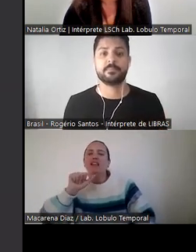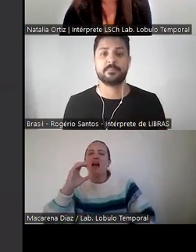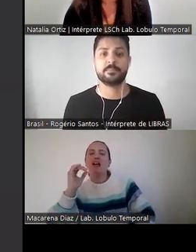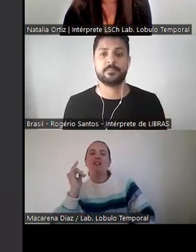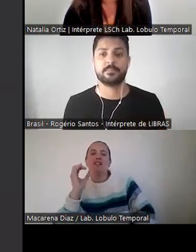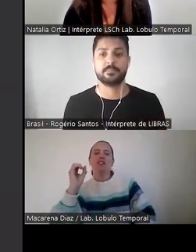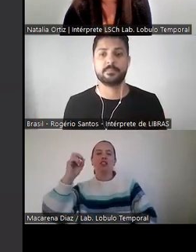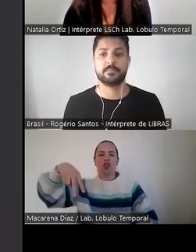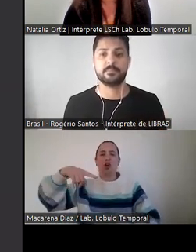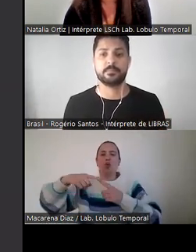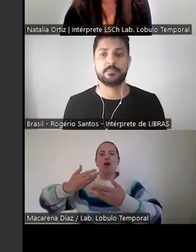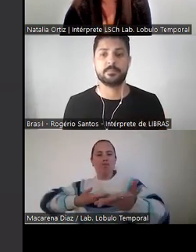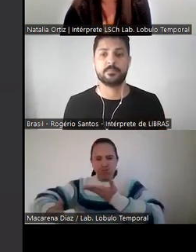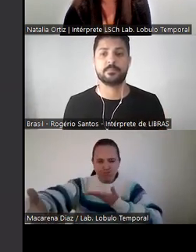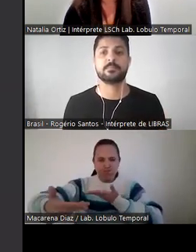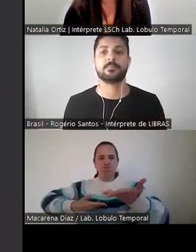retroalimentar